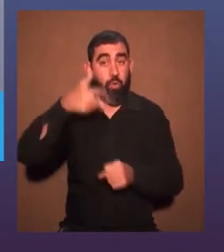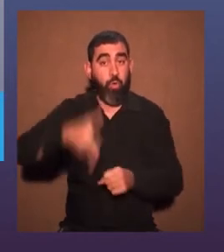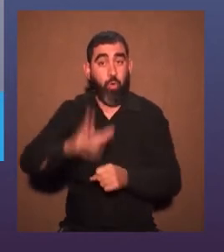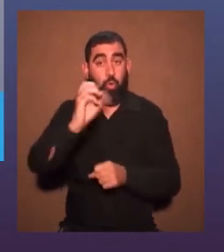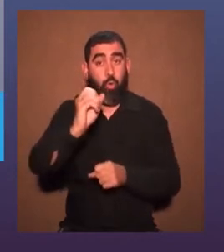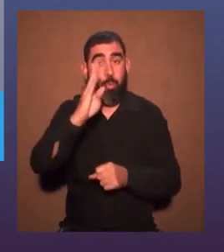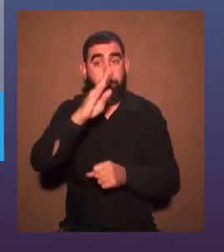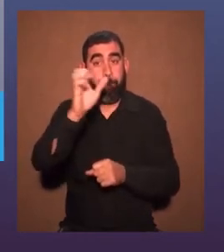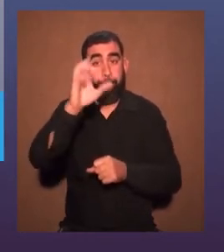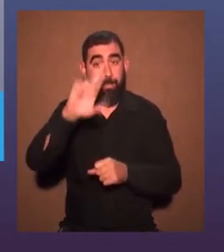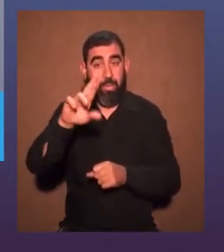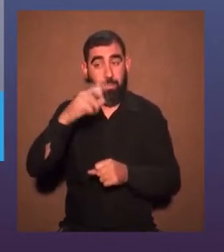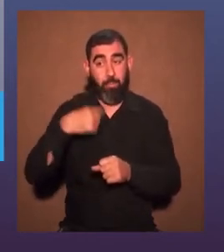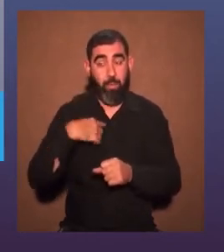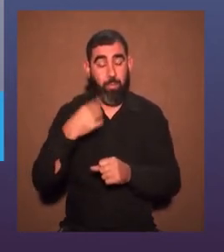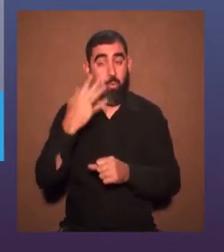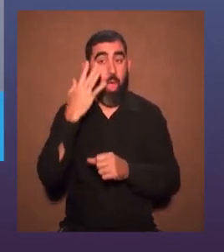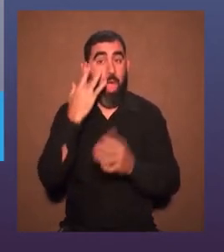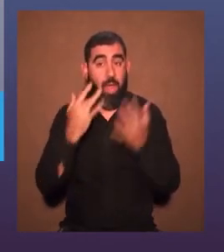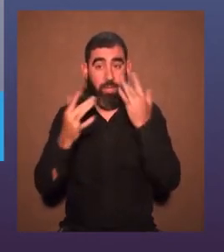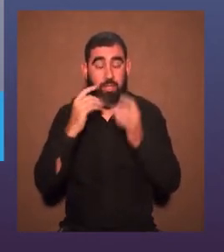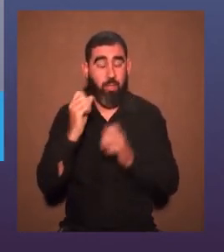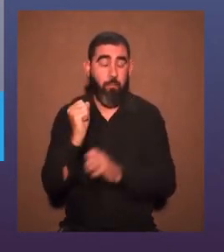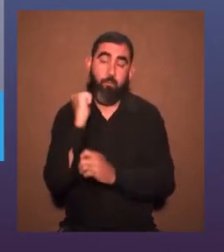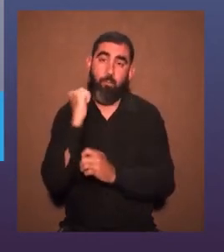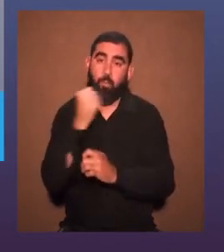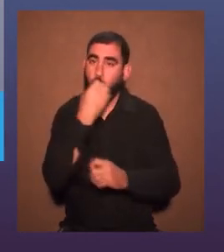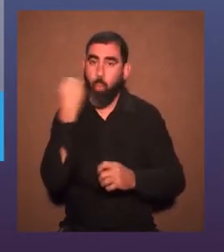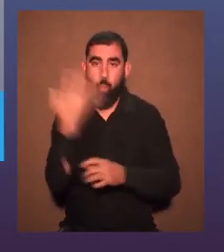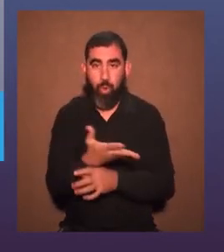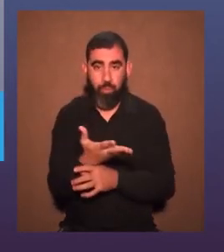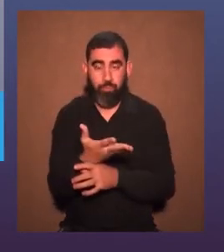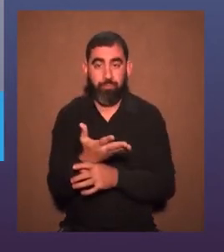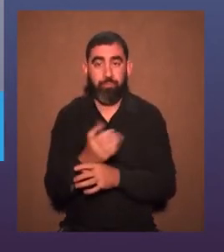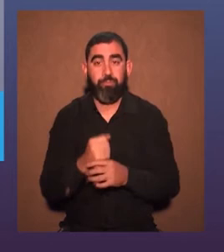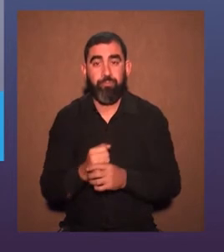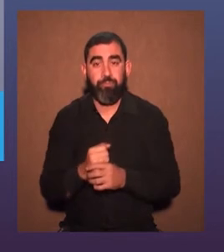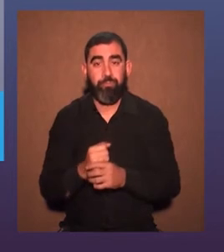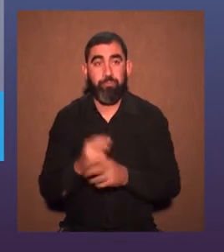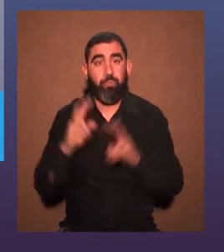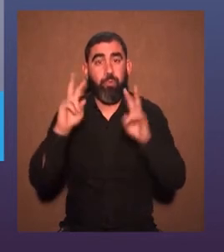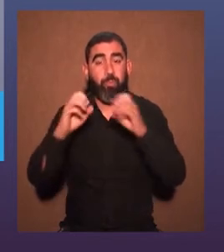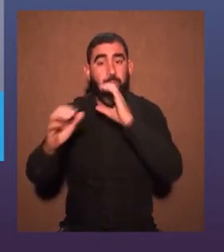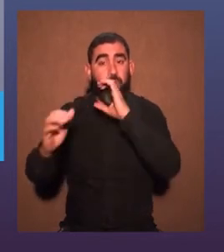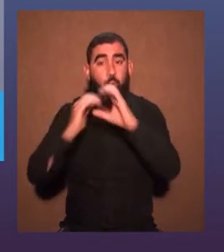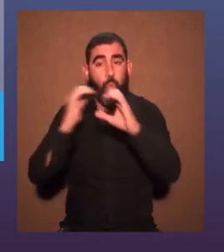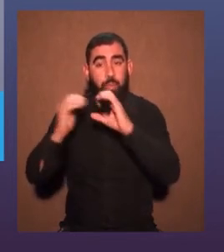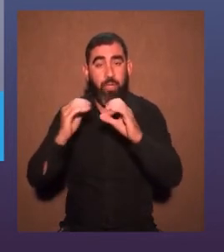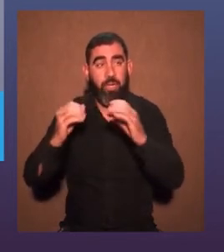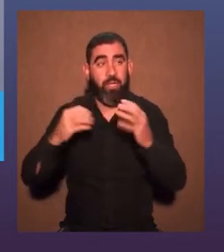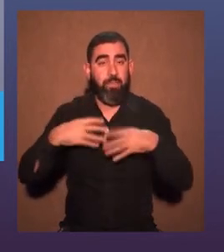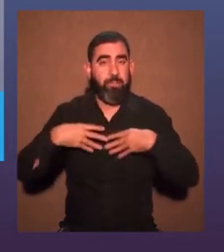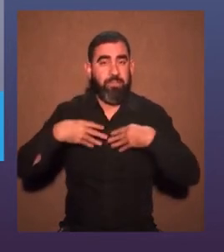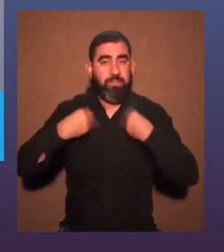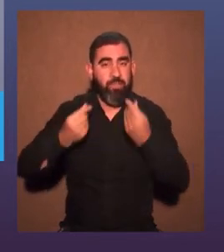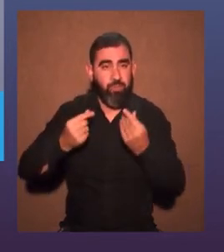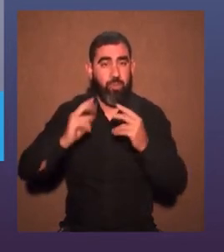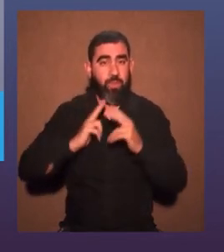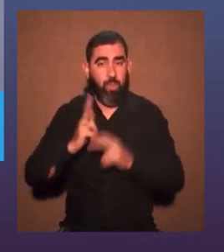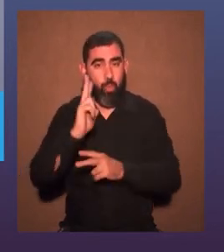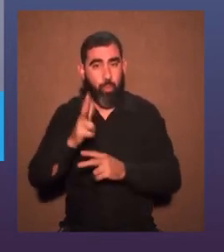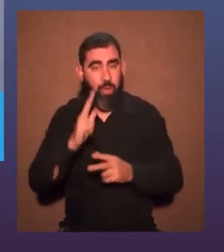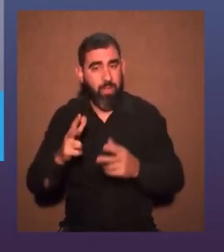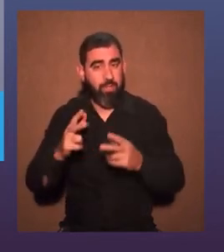que uh-huh. para mí es un artista impresionante, para comunicar esos estados humanos, esas